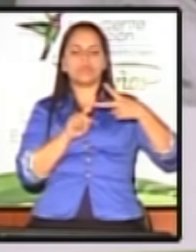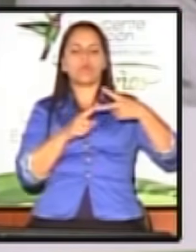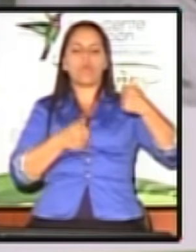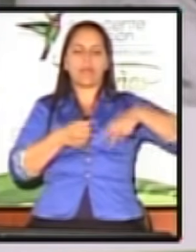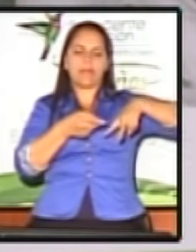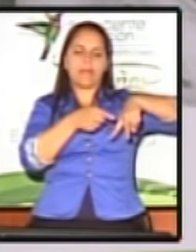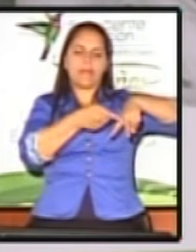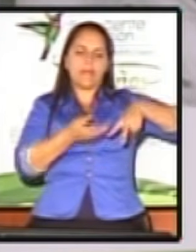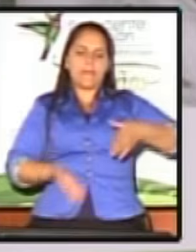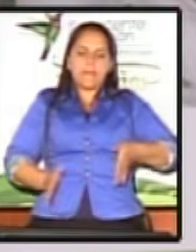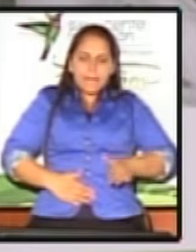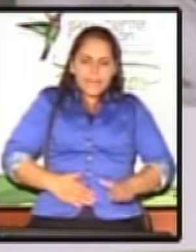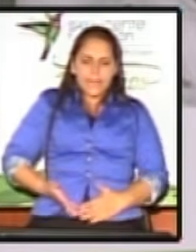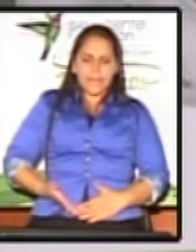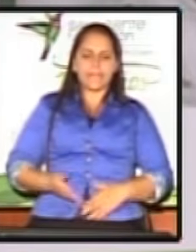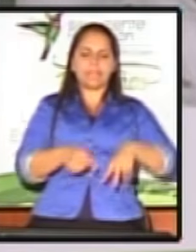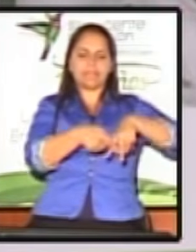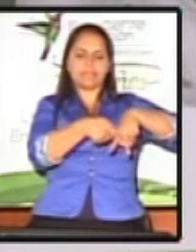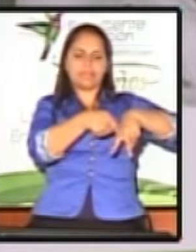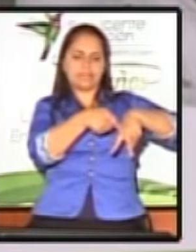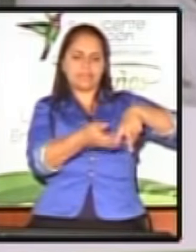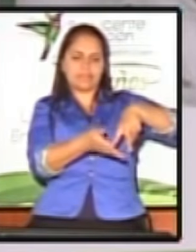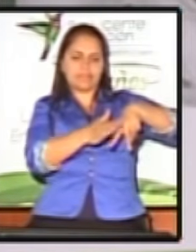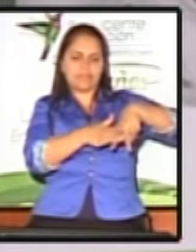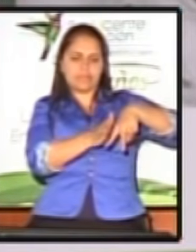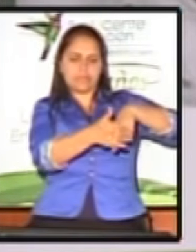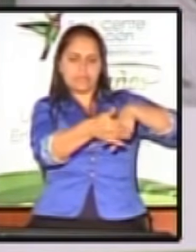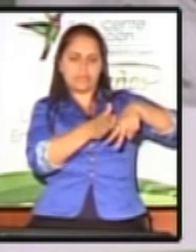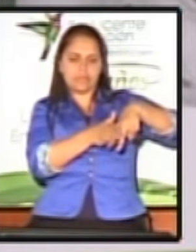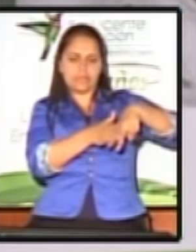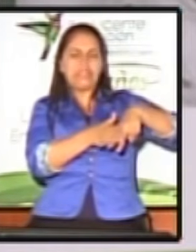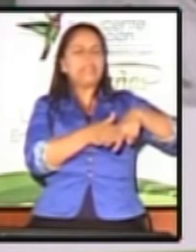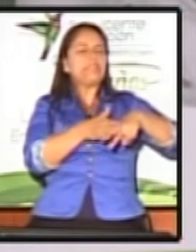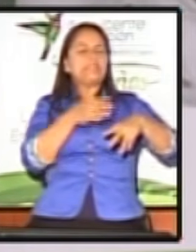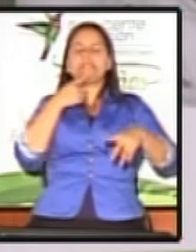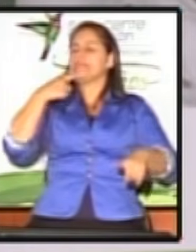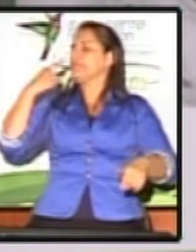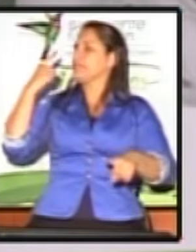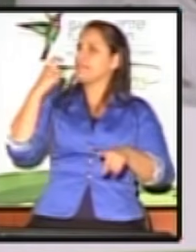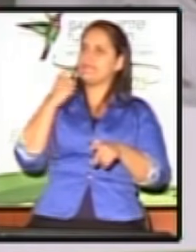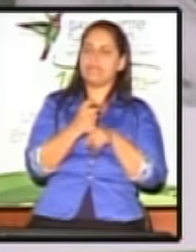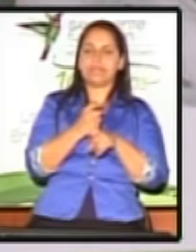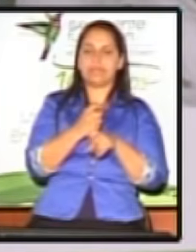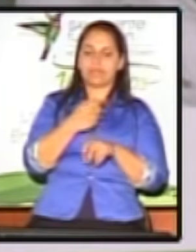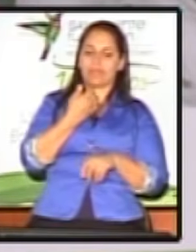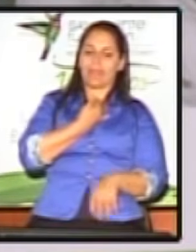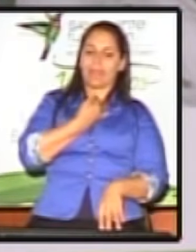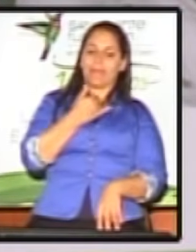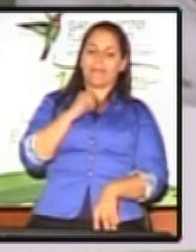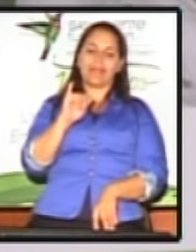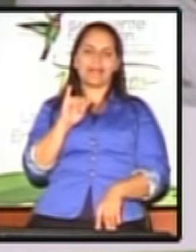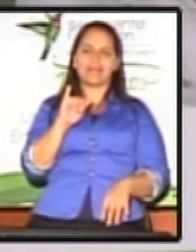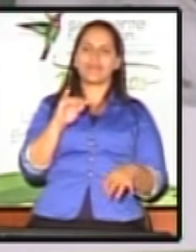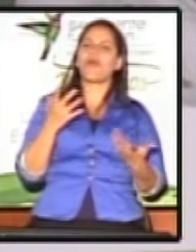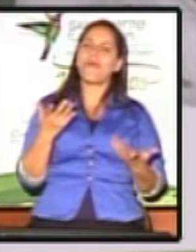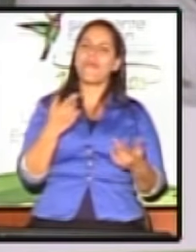Lo importante es entender dos cosas. El primer logro de independencia de un ser humano es controlar